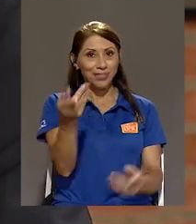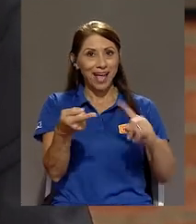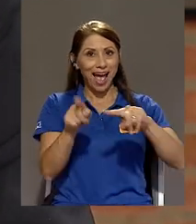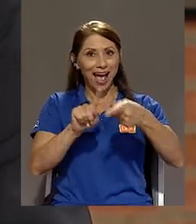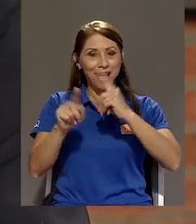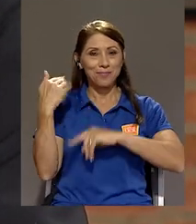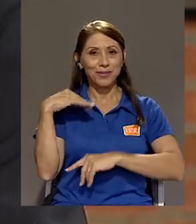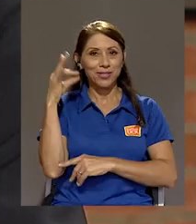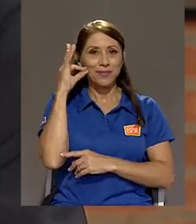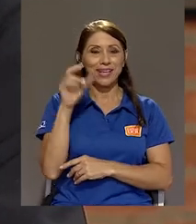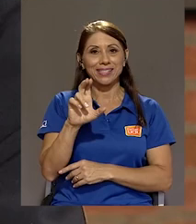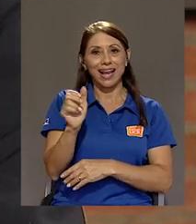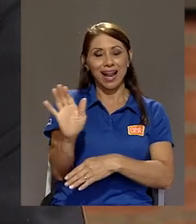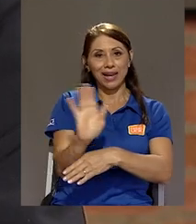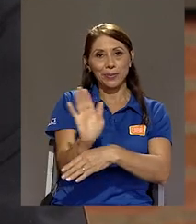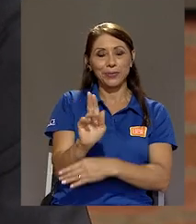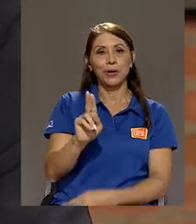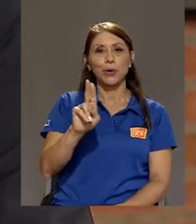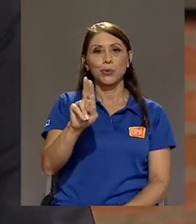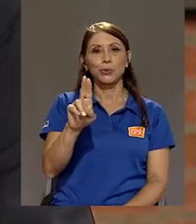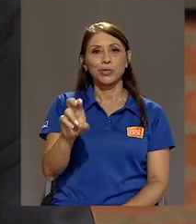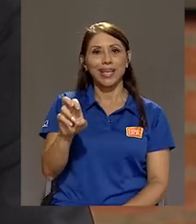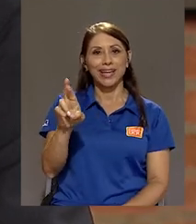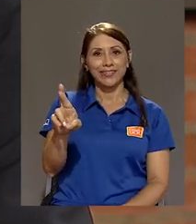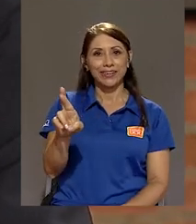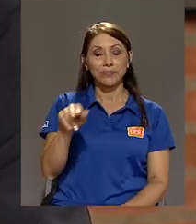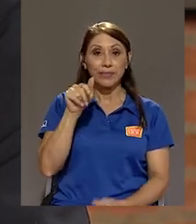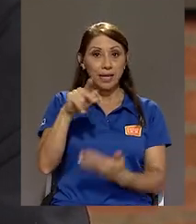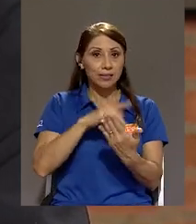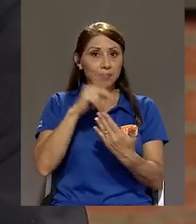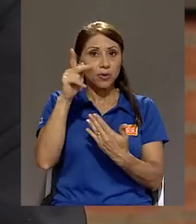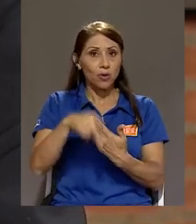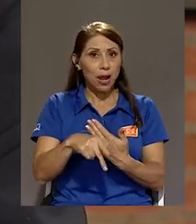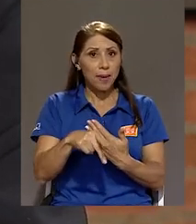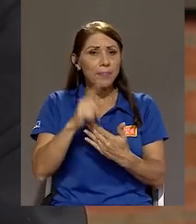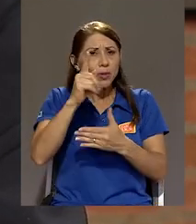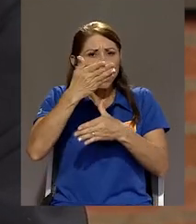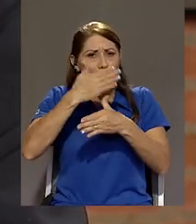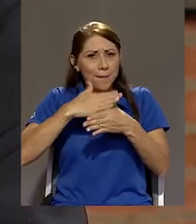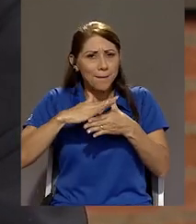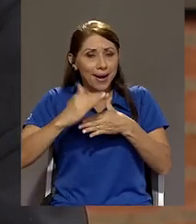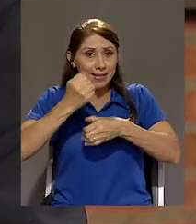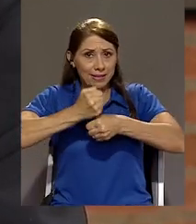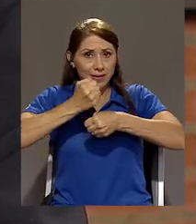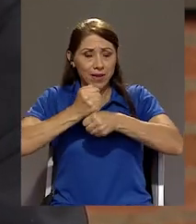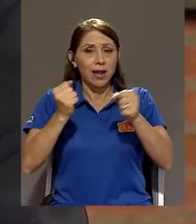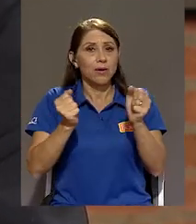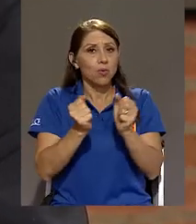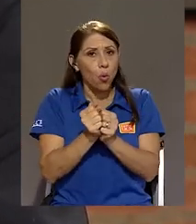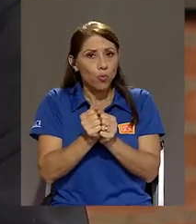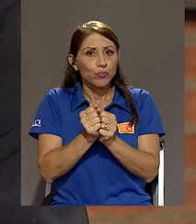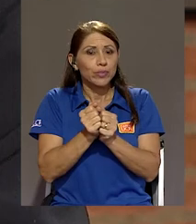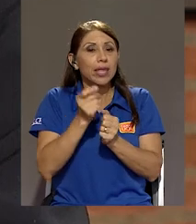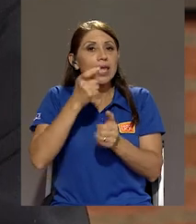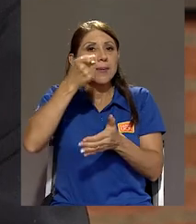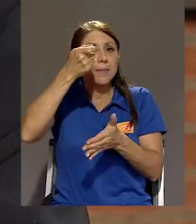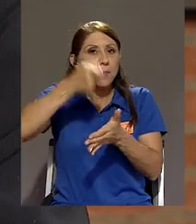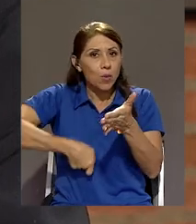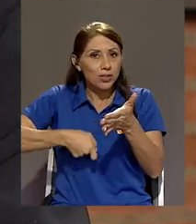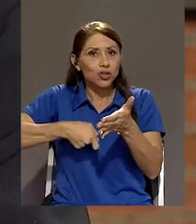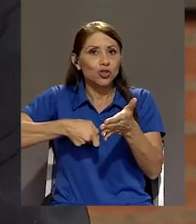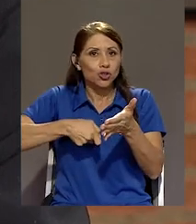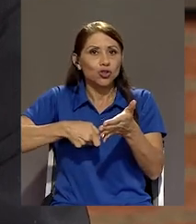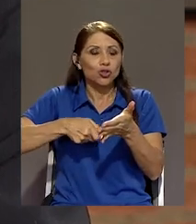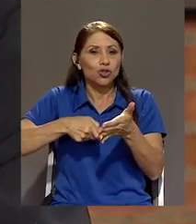Los saludamos, amigas y amigos de Canal UCR. Este programa que se paga parcialmente con